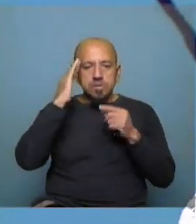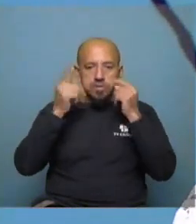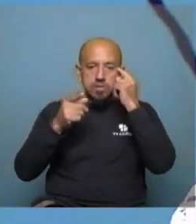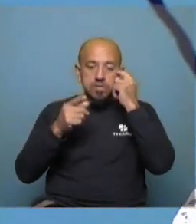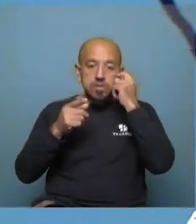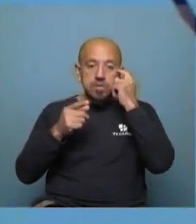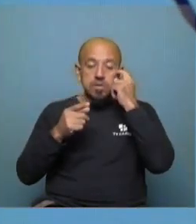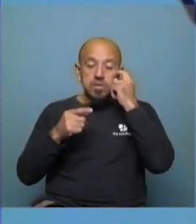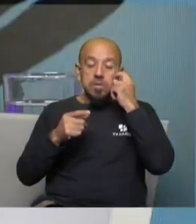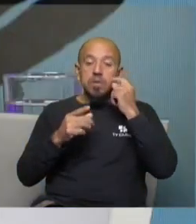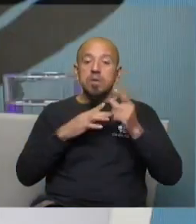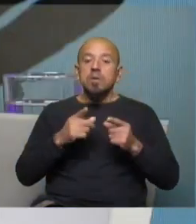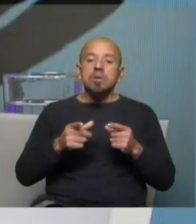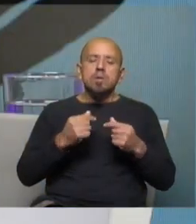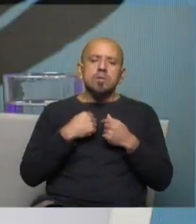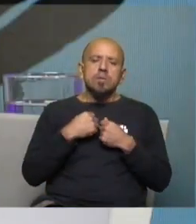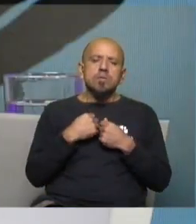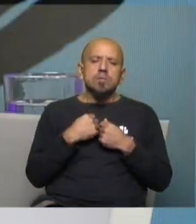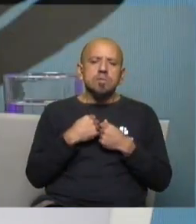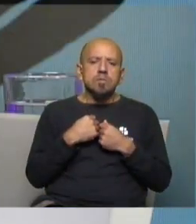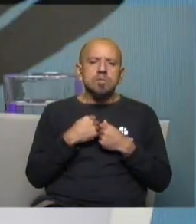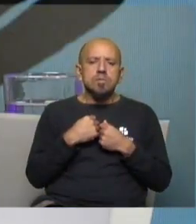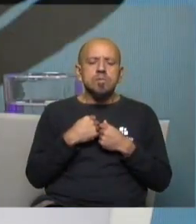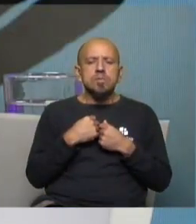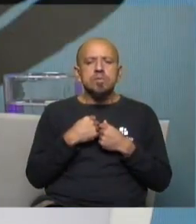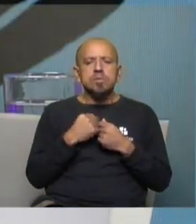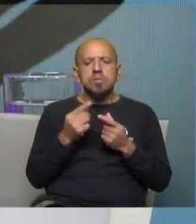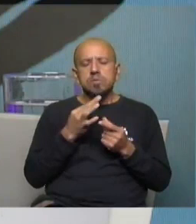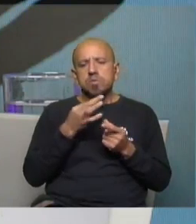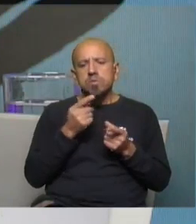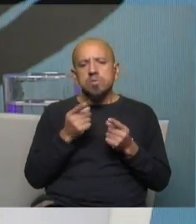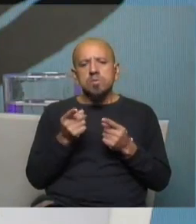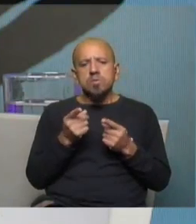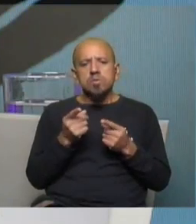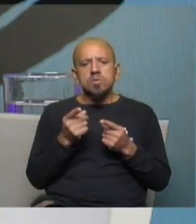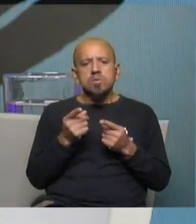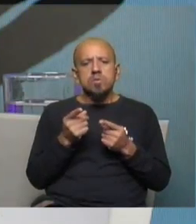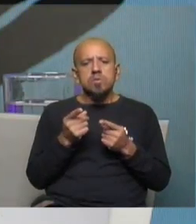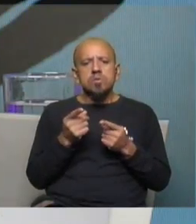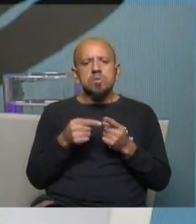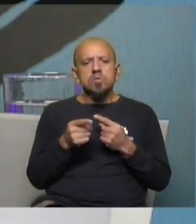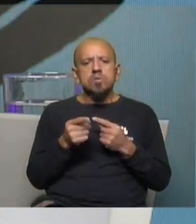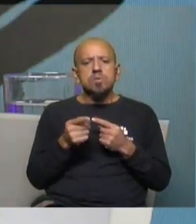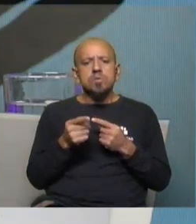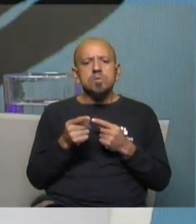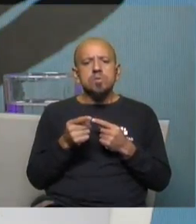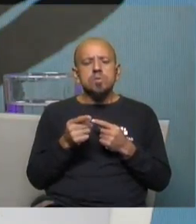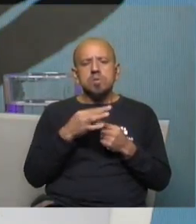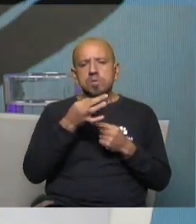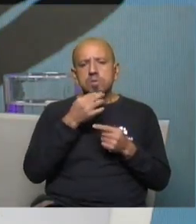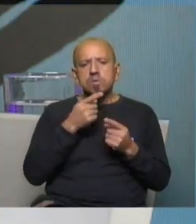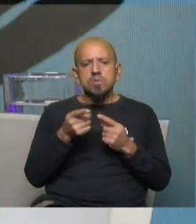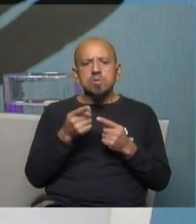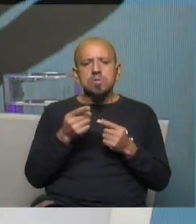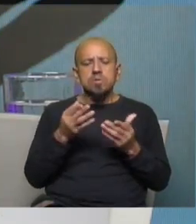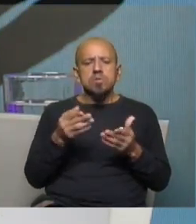predeterminado Mira a mí me pasó una cosa Esto no digo una historieta pero lo dije el otro cuento me pasó una cosa la catálogo así porque le